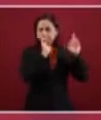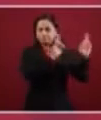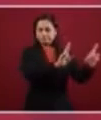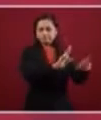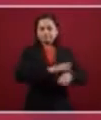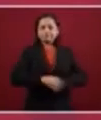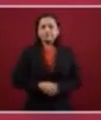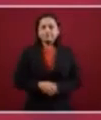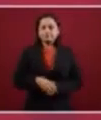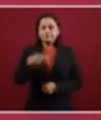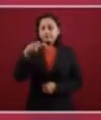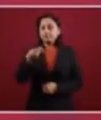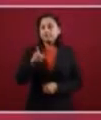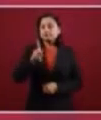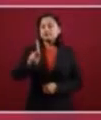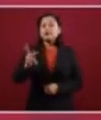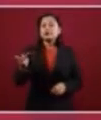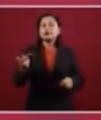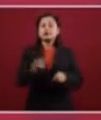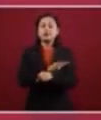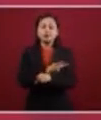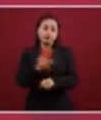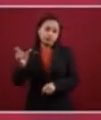cuando las elecciones en Estados Unidos?